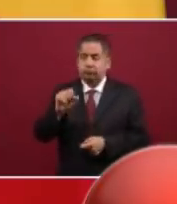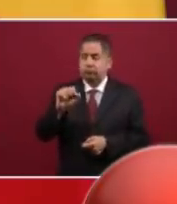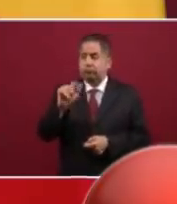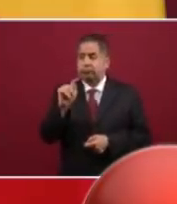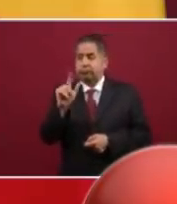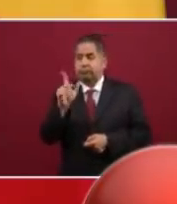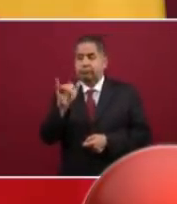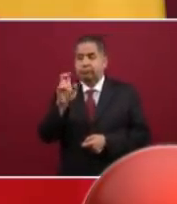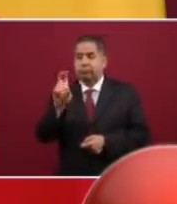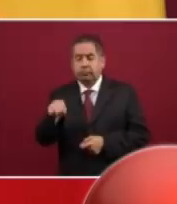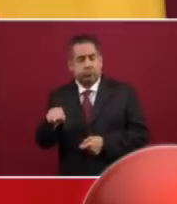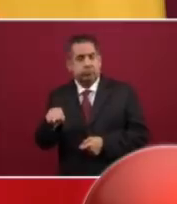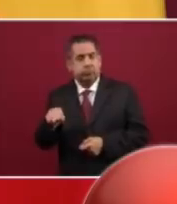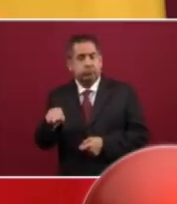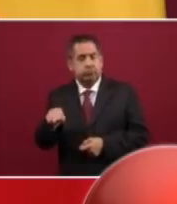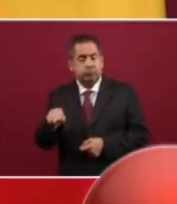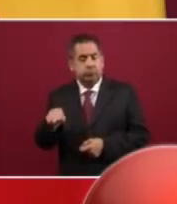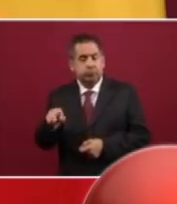Y el general